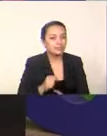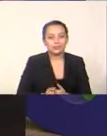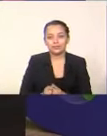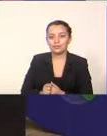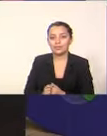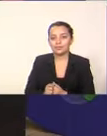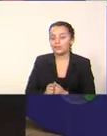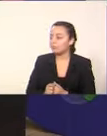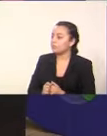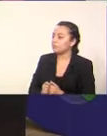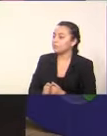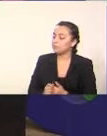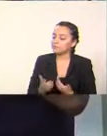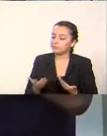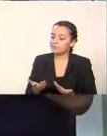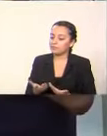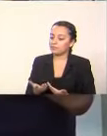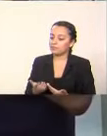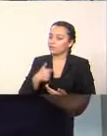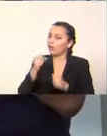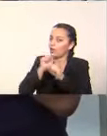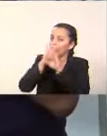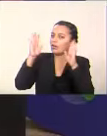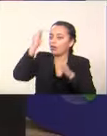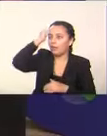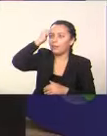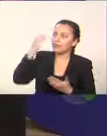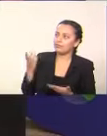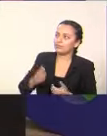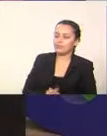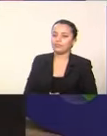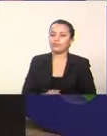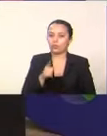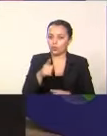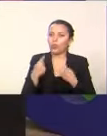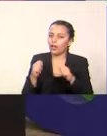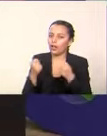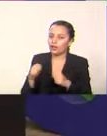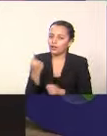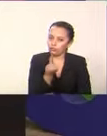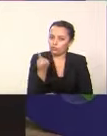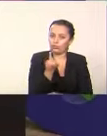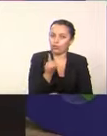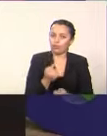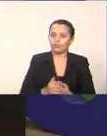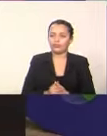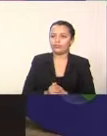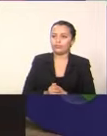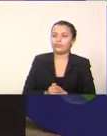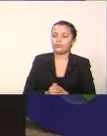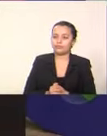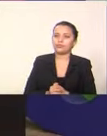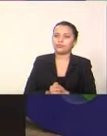ejercicio por mi propia cuenta. Para ver si a mí me ha quedado claro. Está bien, intenta 1, pero ahora sí no vas a utilizar las tarjetas. Ah, sin las tarjetas. Sin